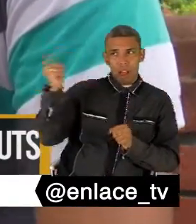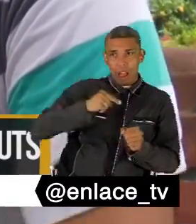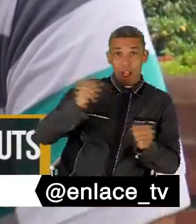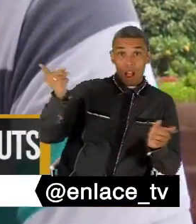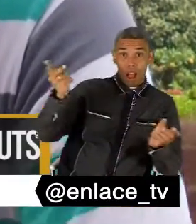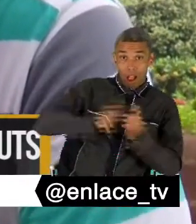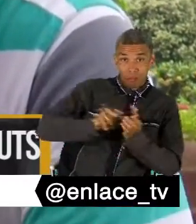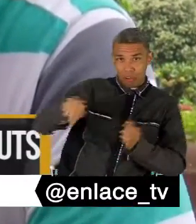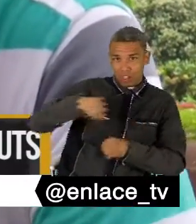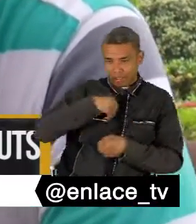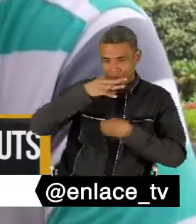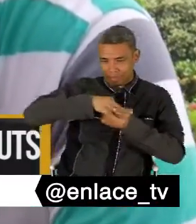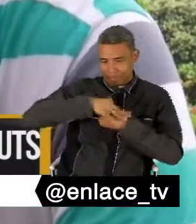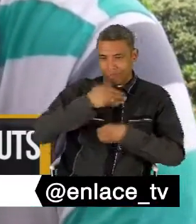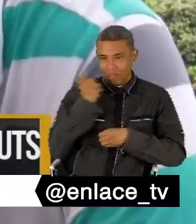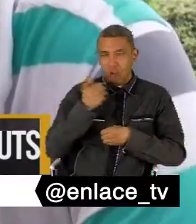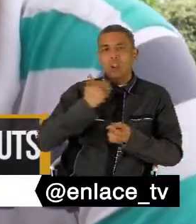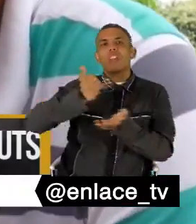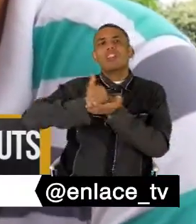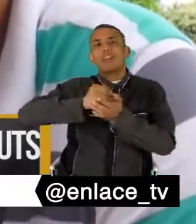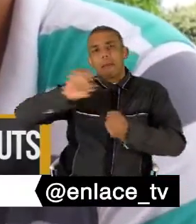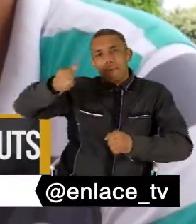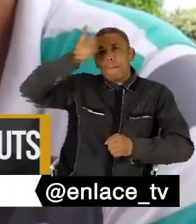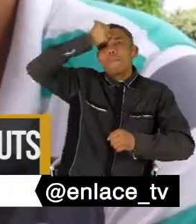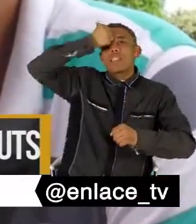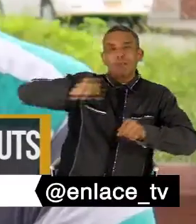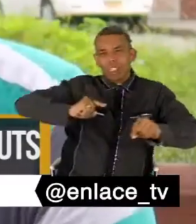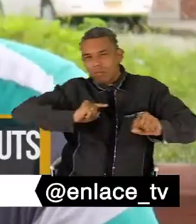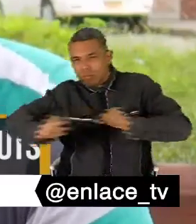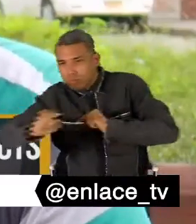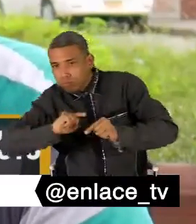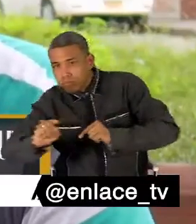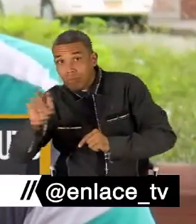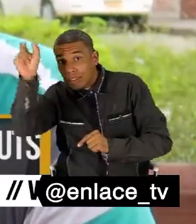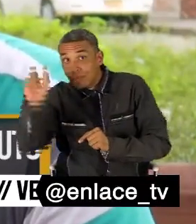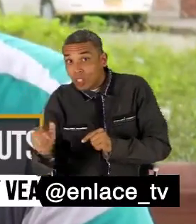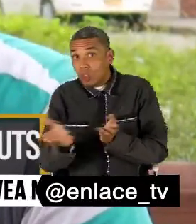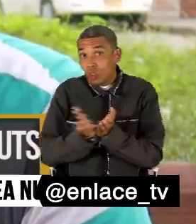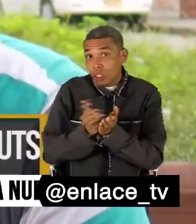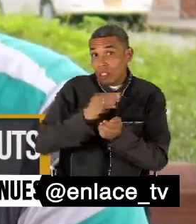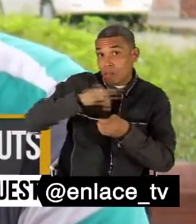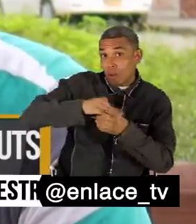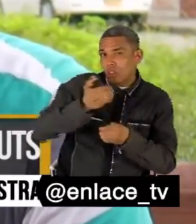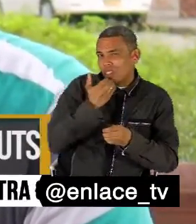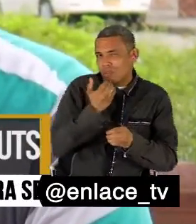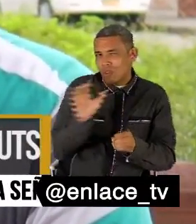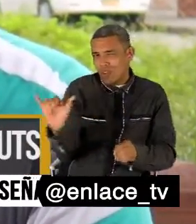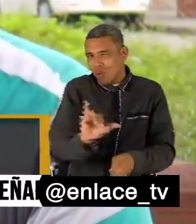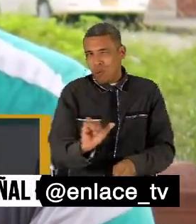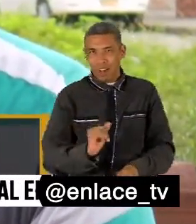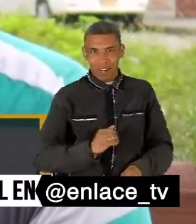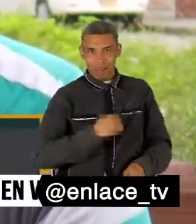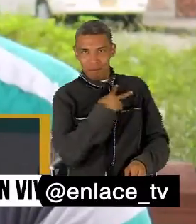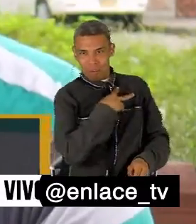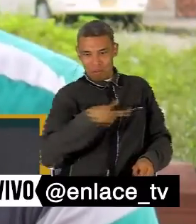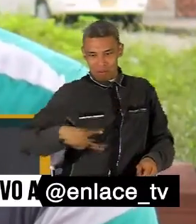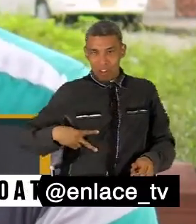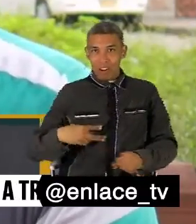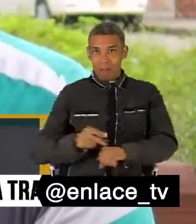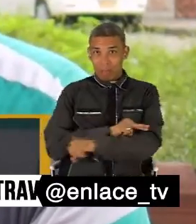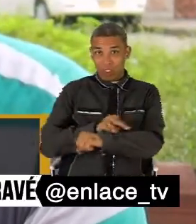comunidad educativa en la mesa directiva de la Institución de Educación Superior. Bueno, como tal, el proceso aquí en Barranca Bermeja fue muy arduo. Tuvimos que